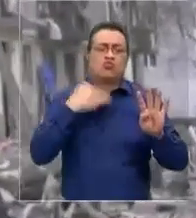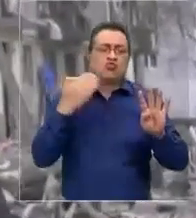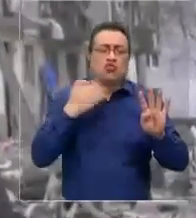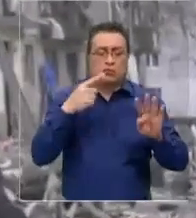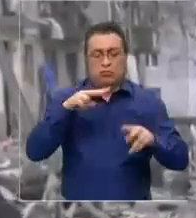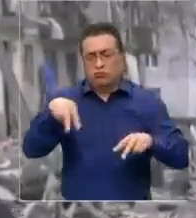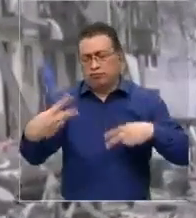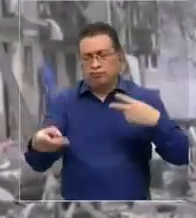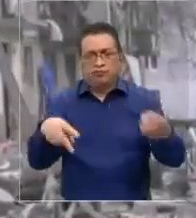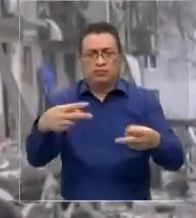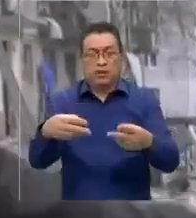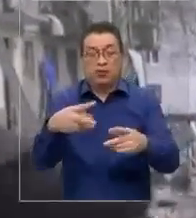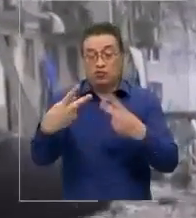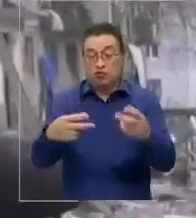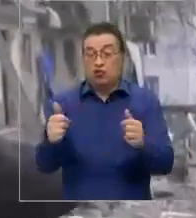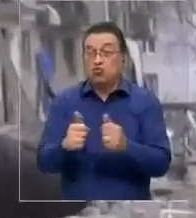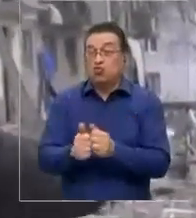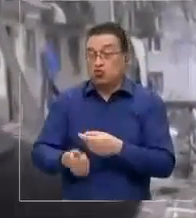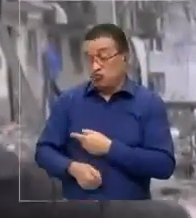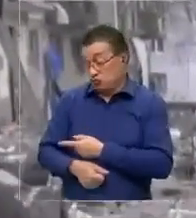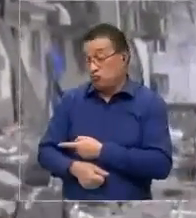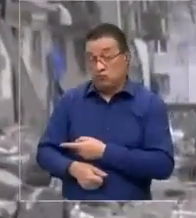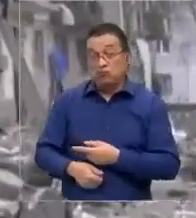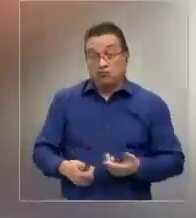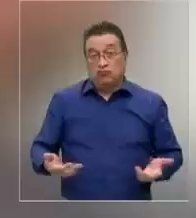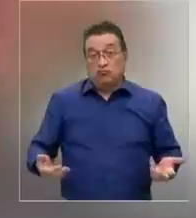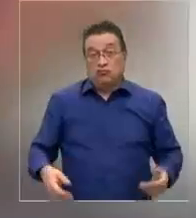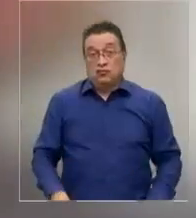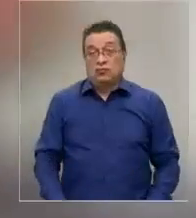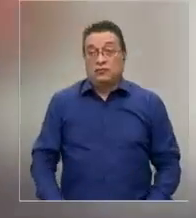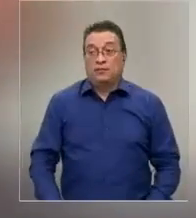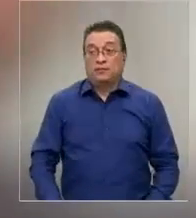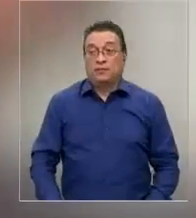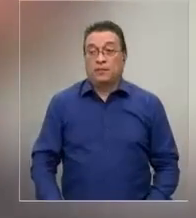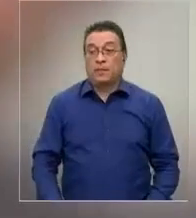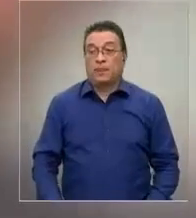suelo. La persona muerta está junto a nosotros.